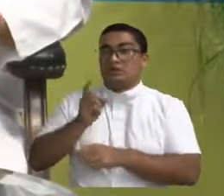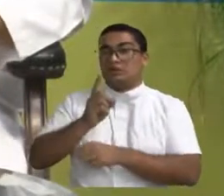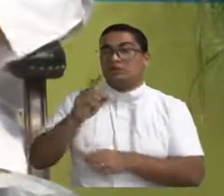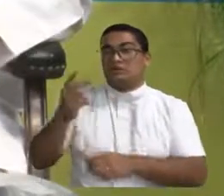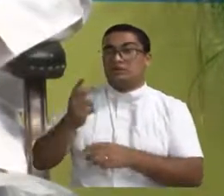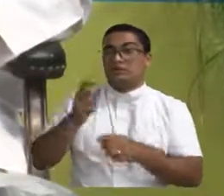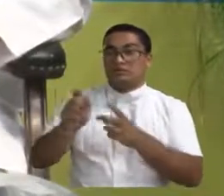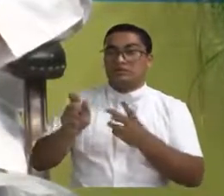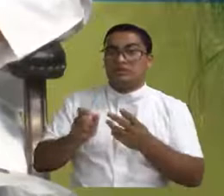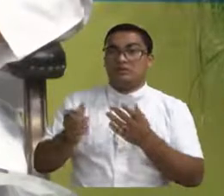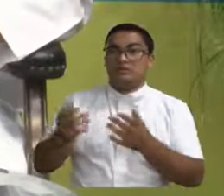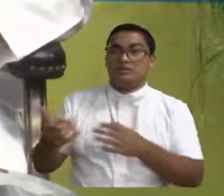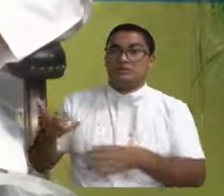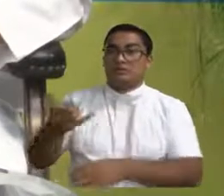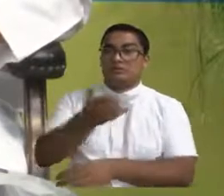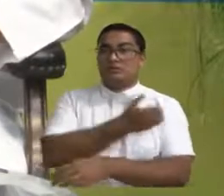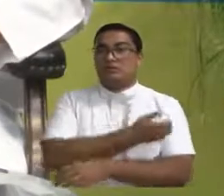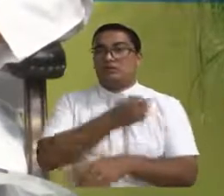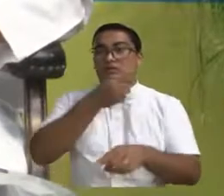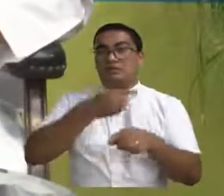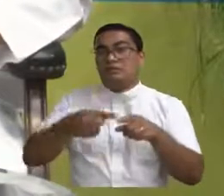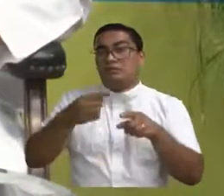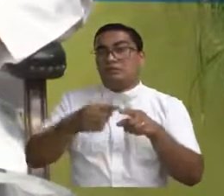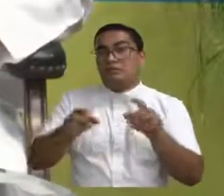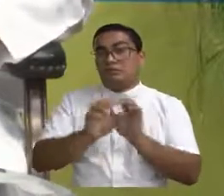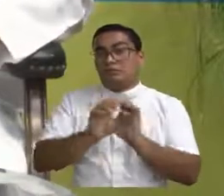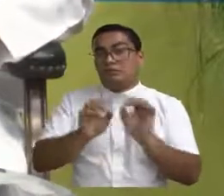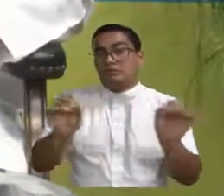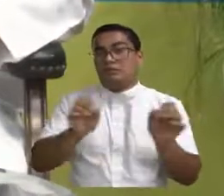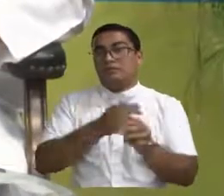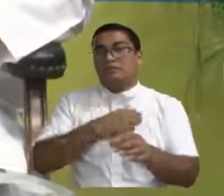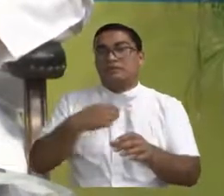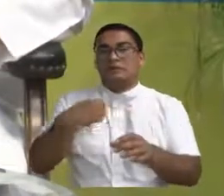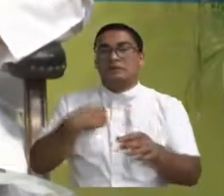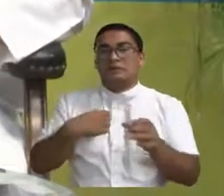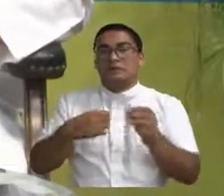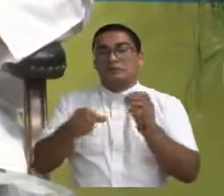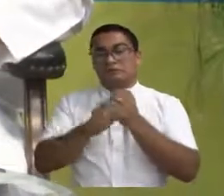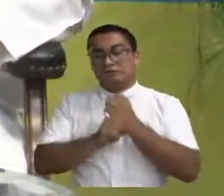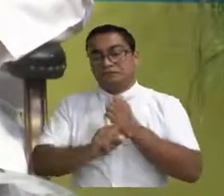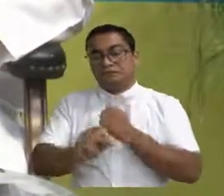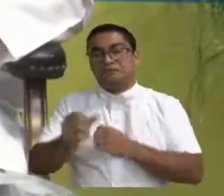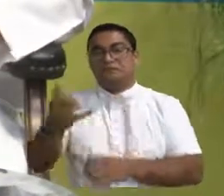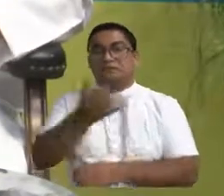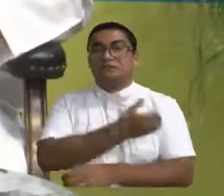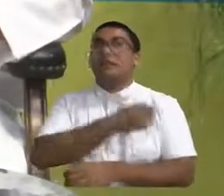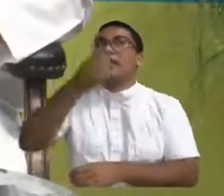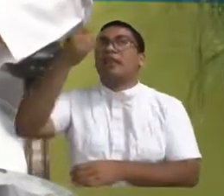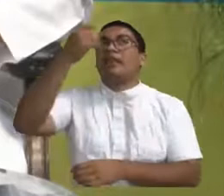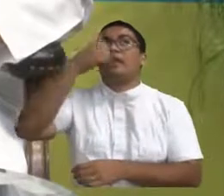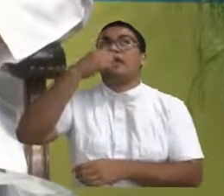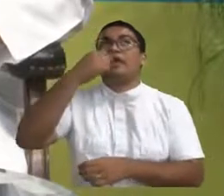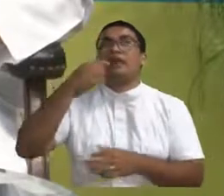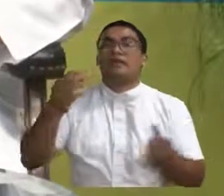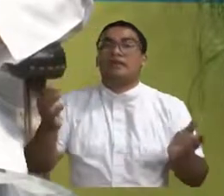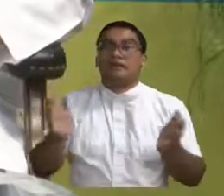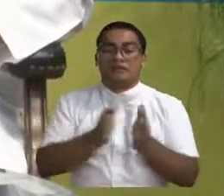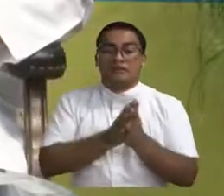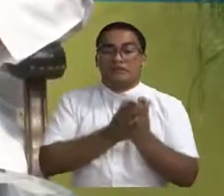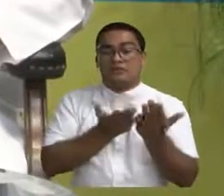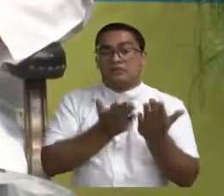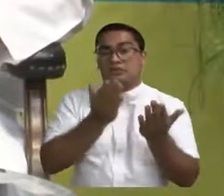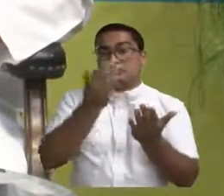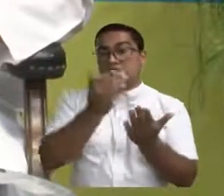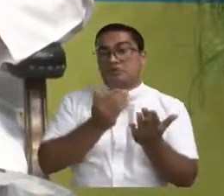triste porque no se paga, y se hacen jornadas de vacunación y aún así pues no, ni siquiera tienen la tarjeta. Y